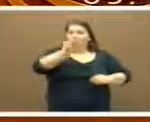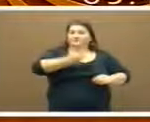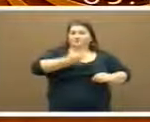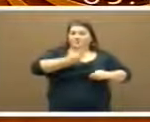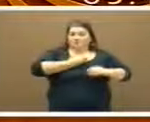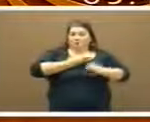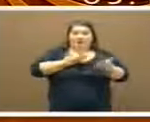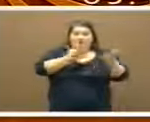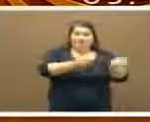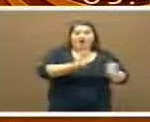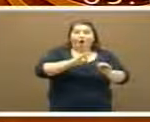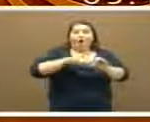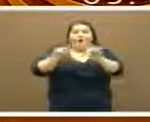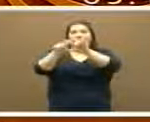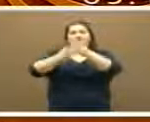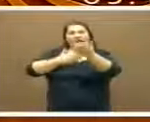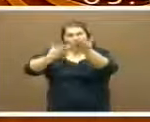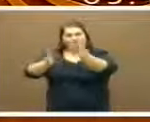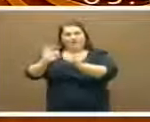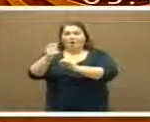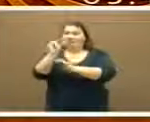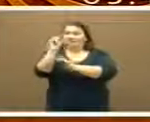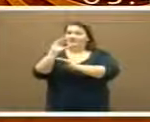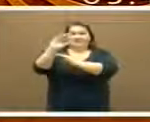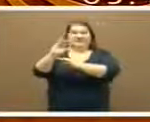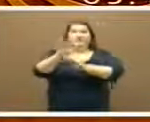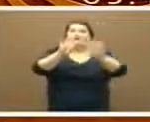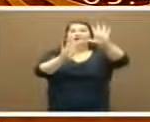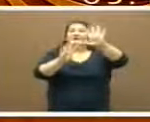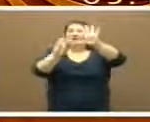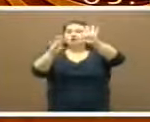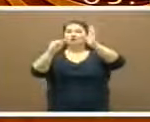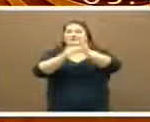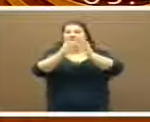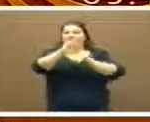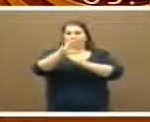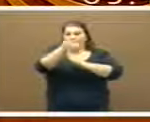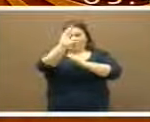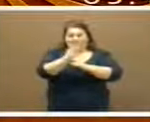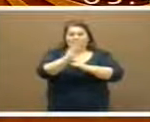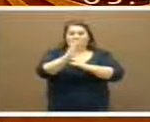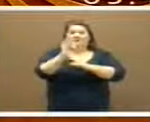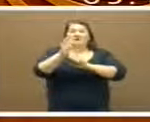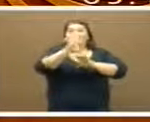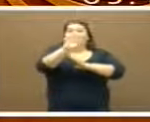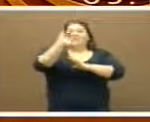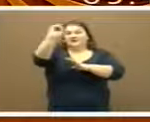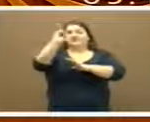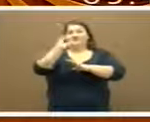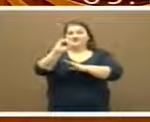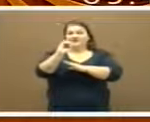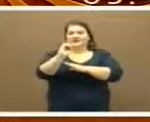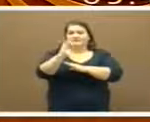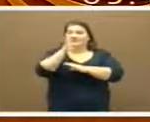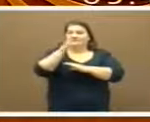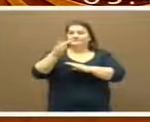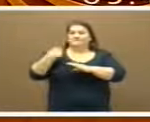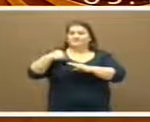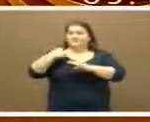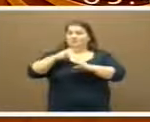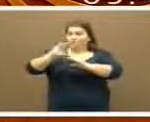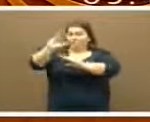o que en cualquier caso hay dotación suficiente, 98.000 euros dividida en dos partidas del 50%, como